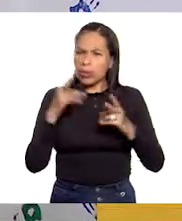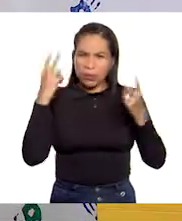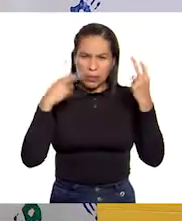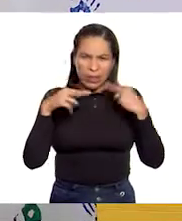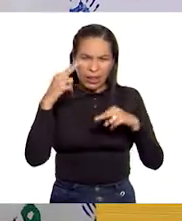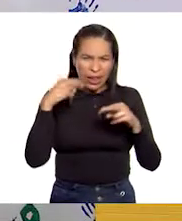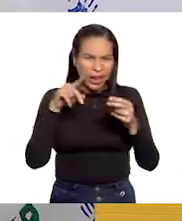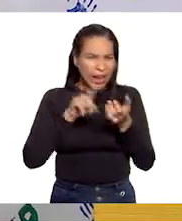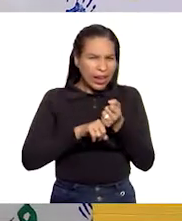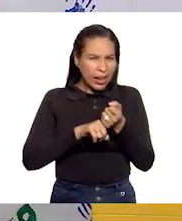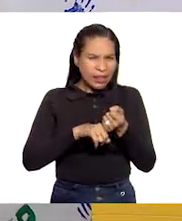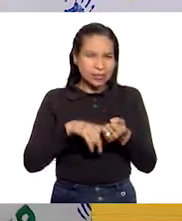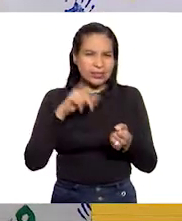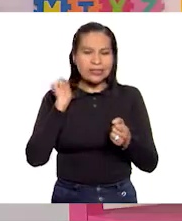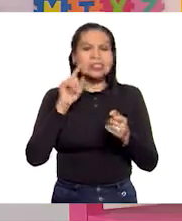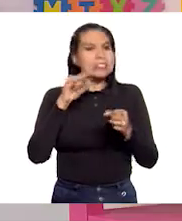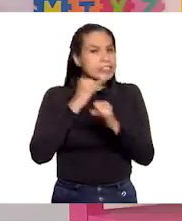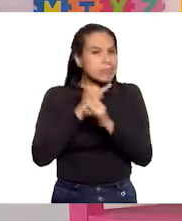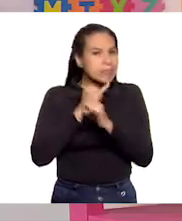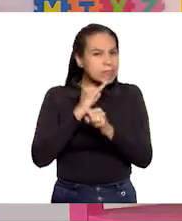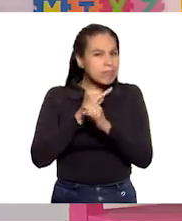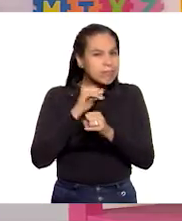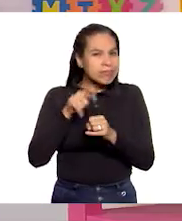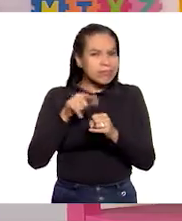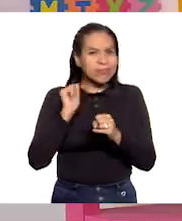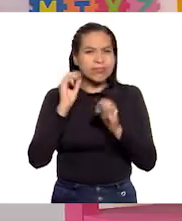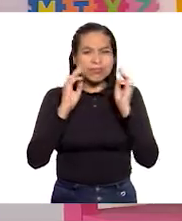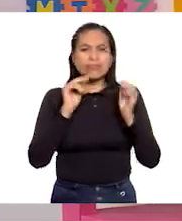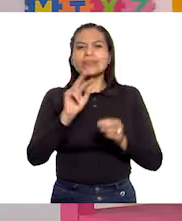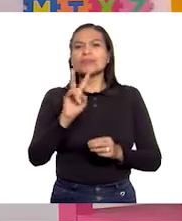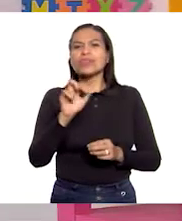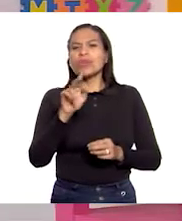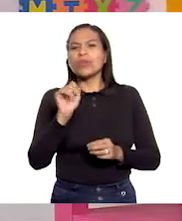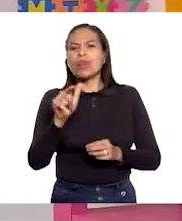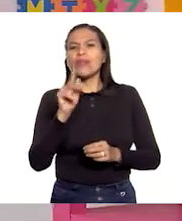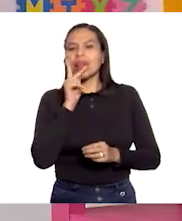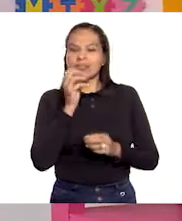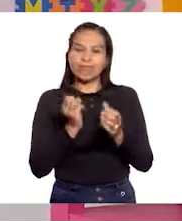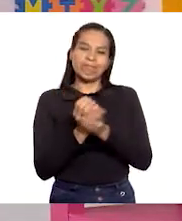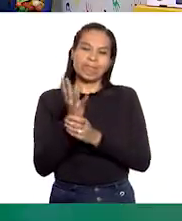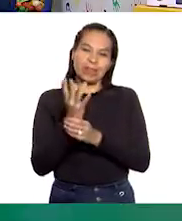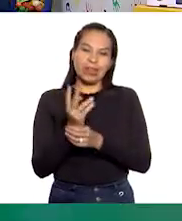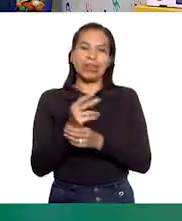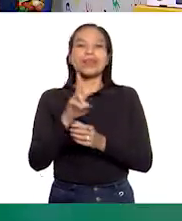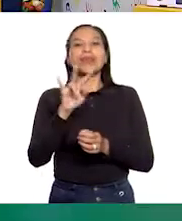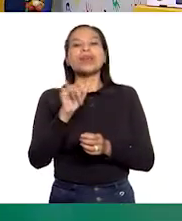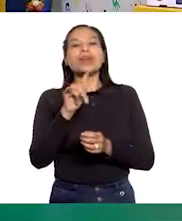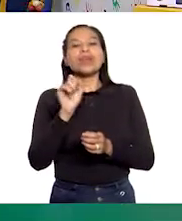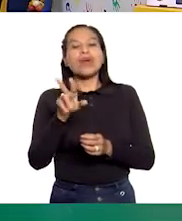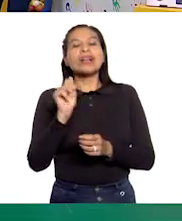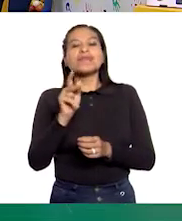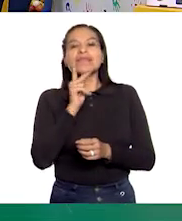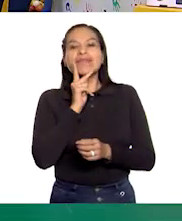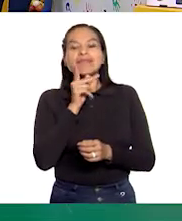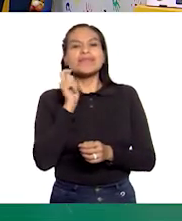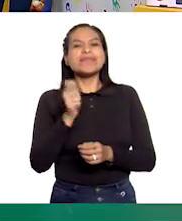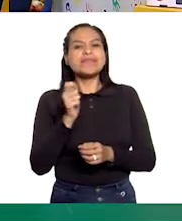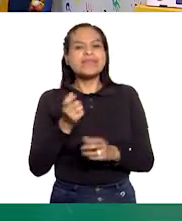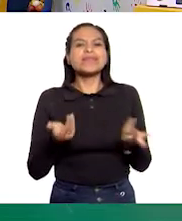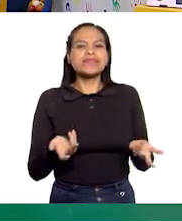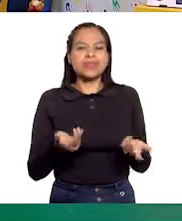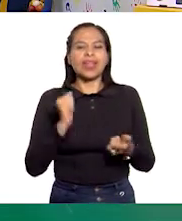un viaje virtual. Virtual. Pero, ¿virtual? ¿Qué es virtual? Ah, claro, es una palabra nueva. Virtual es una palabra que